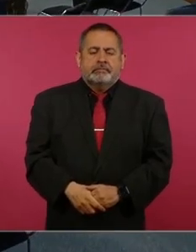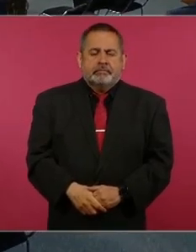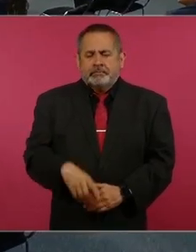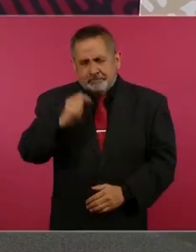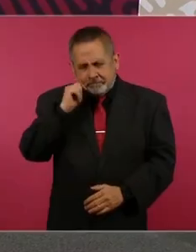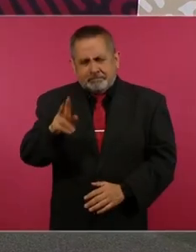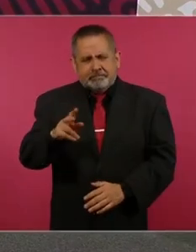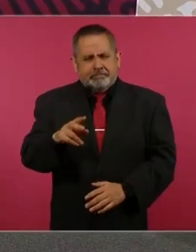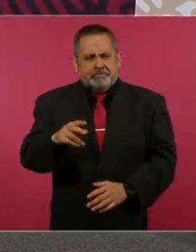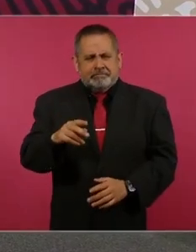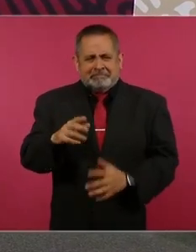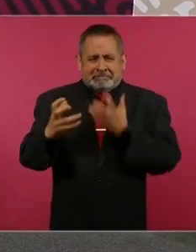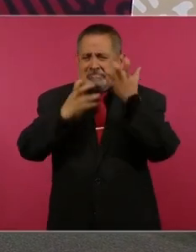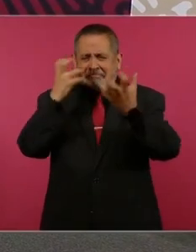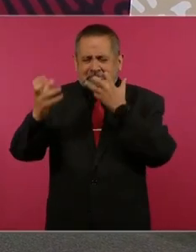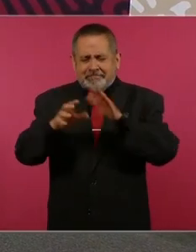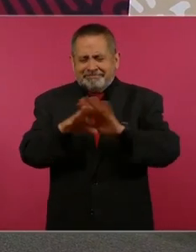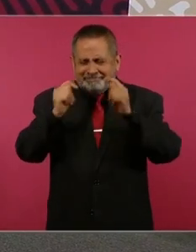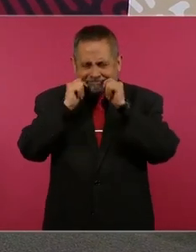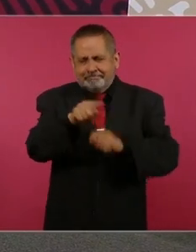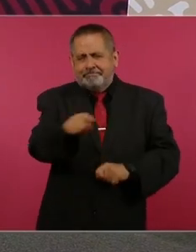No le hace que haya motín.